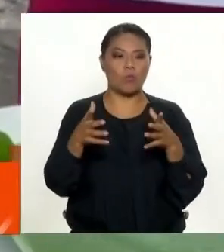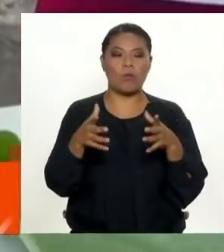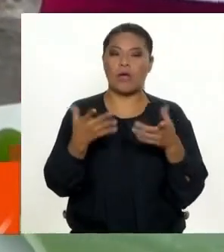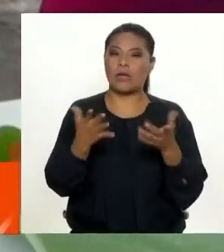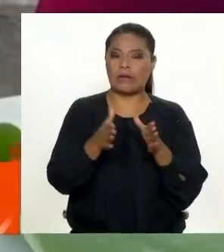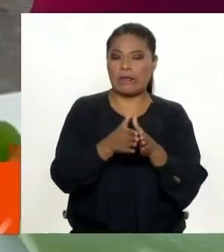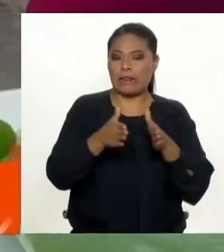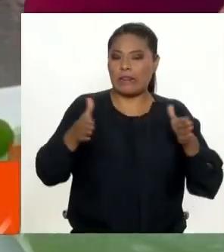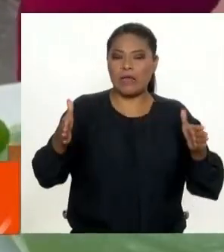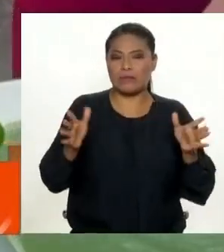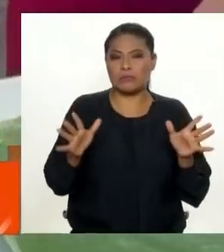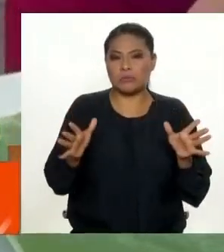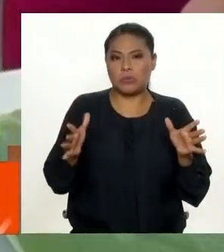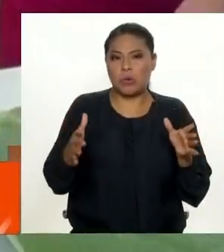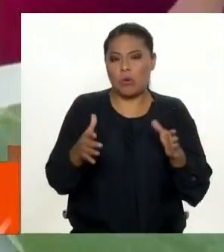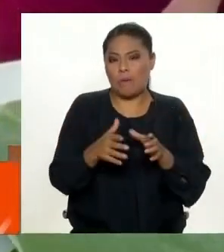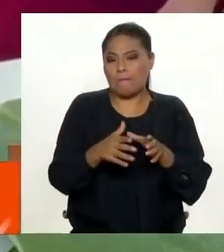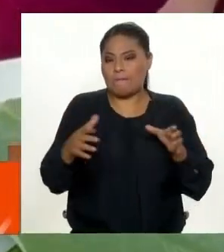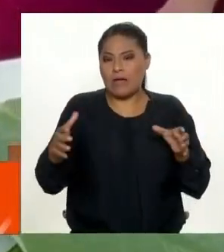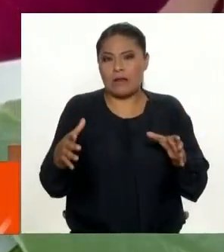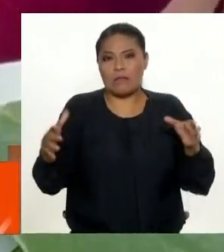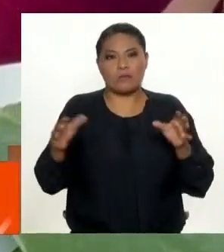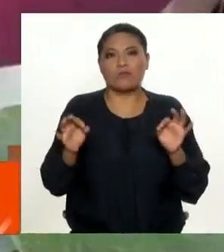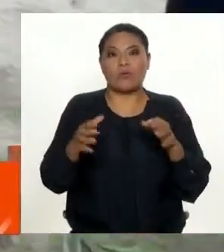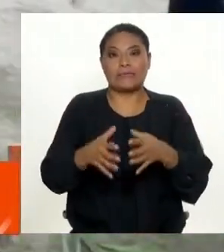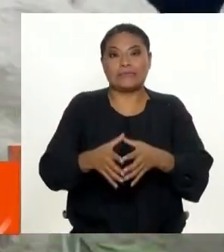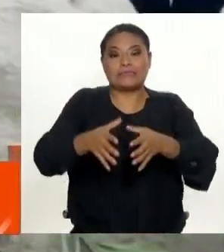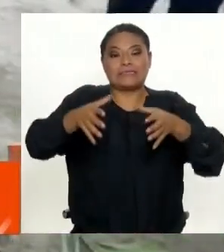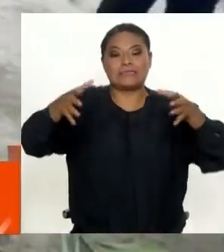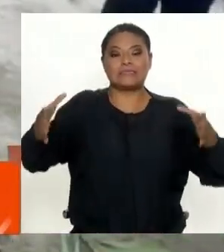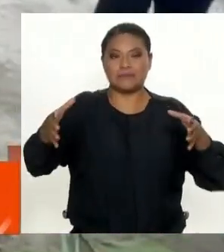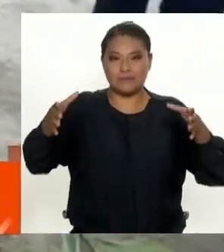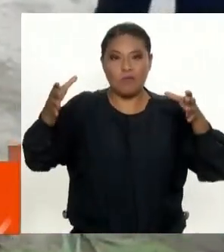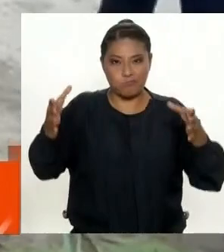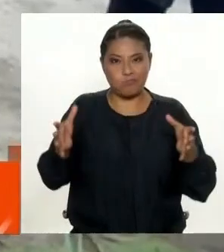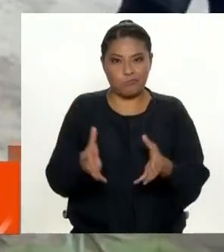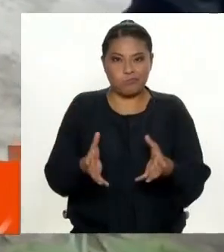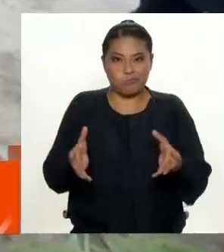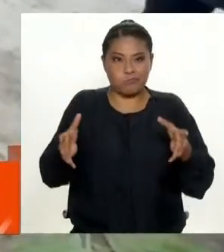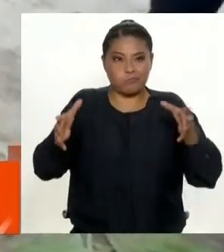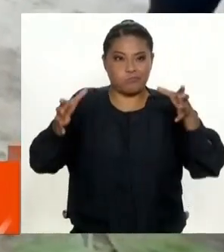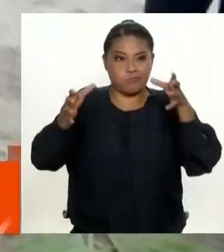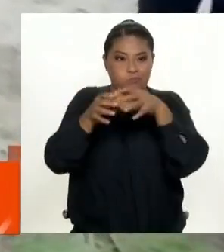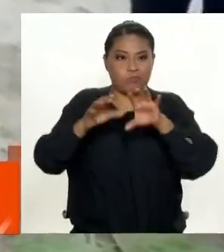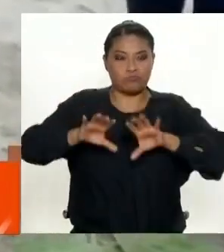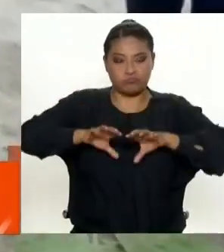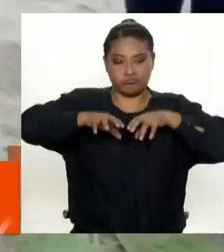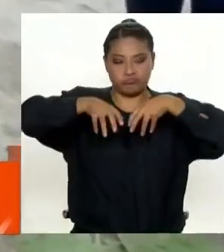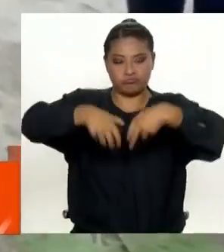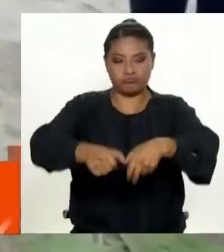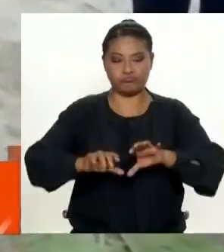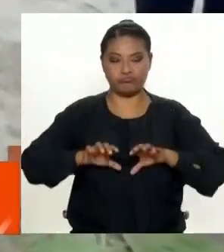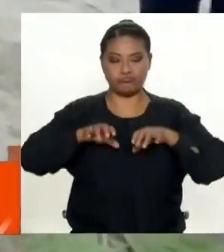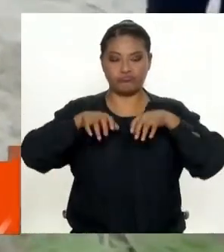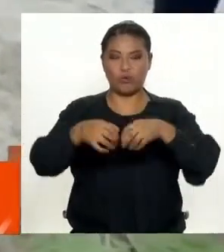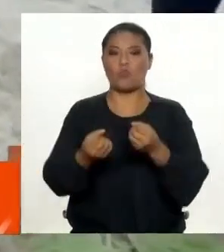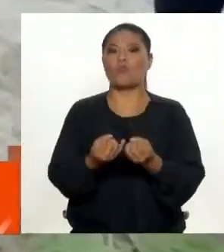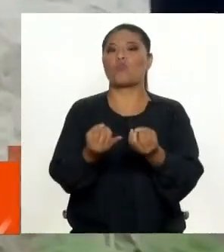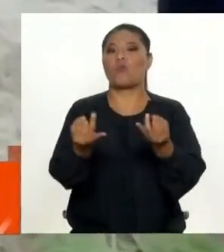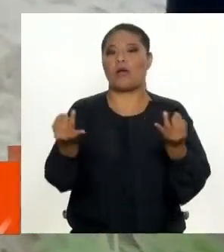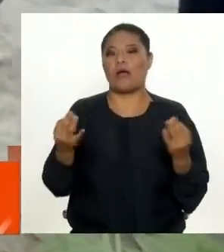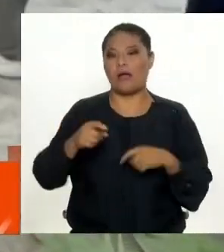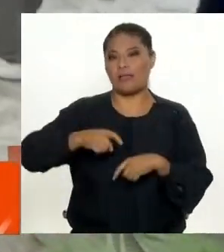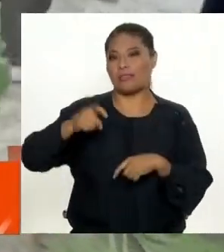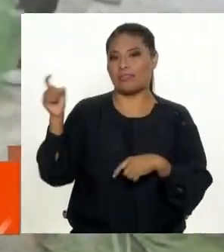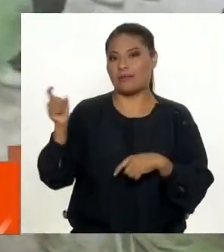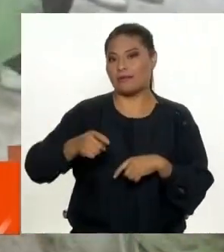sino más grande. Contundente. Las tres dimensiones grandes. Mire, tenemos a las señoras con sus hojitas de bijao. ¿Cuántas hojas habrán